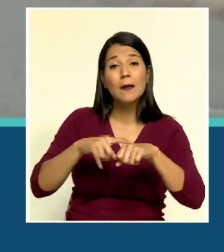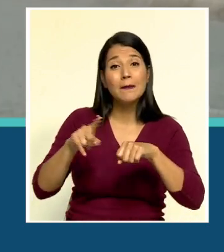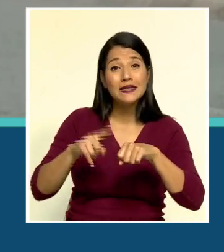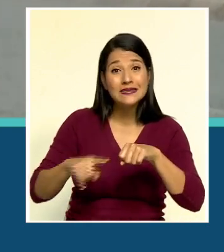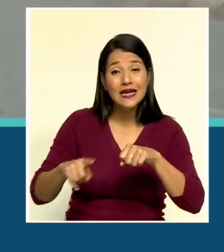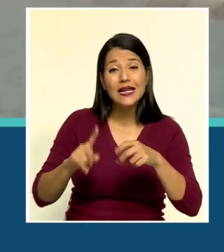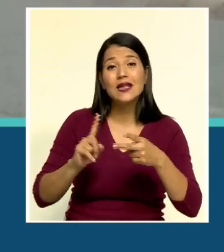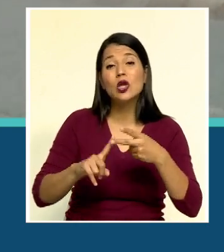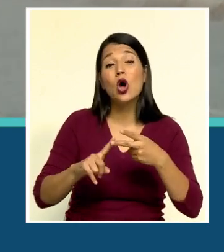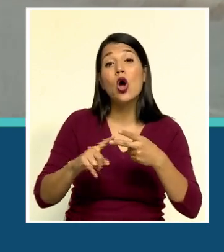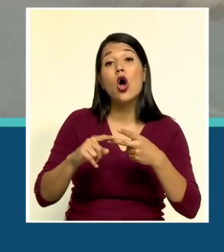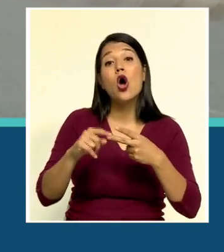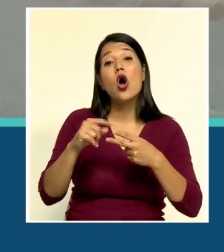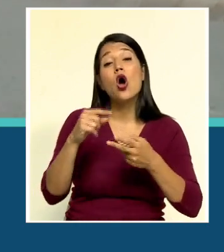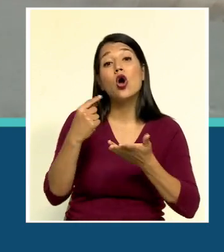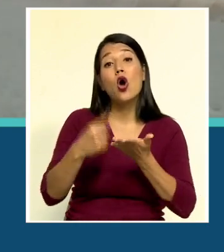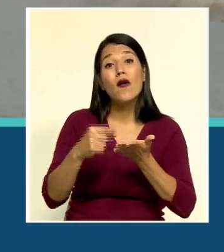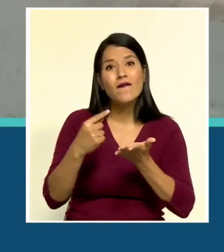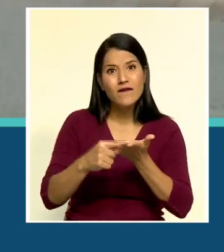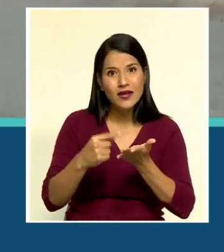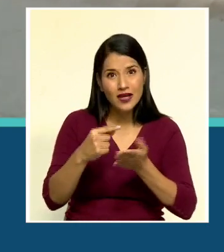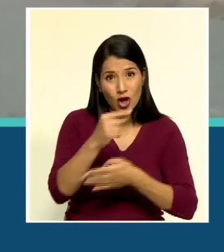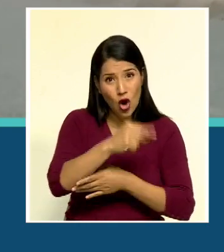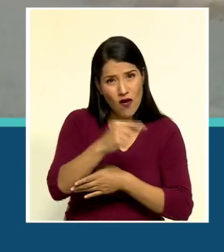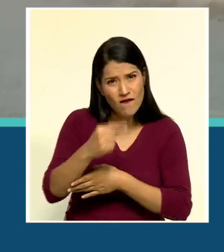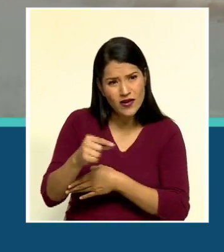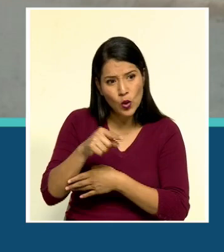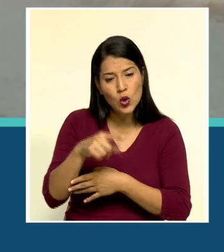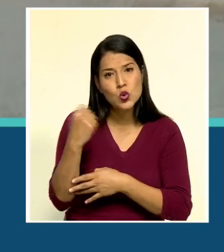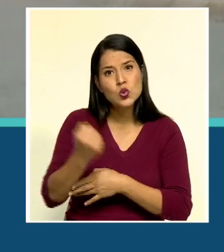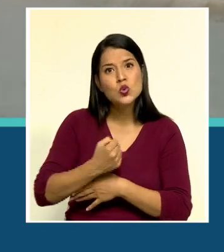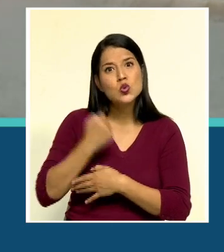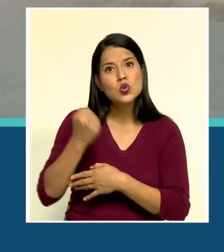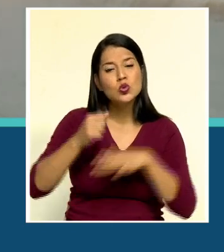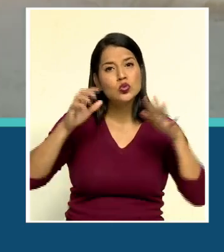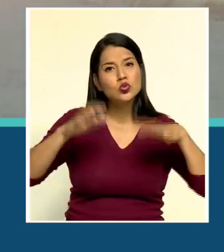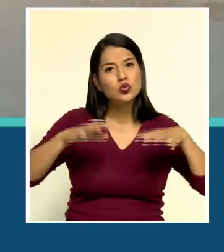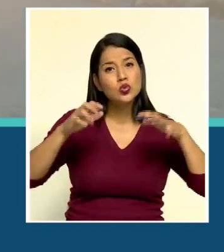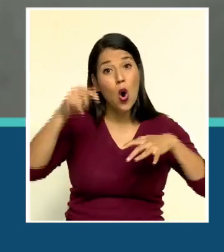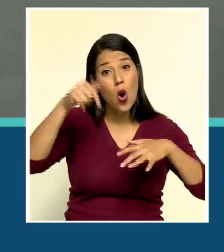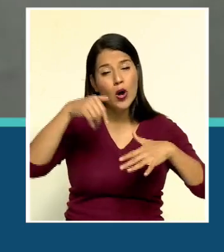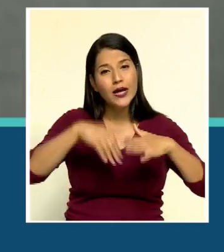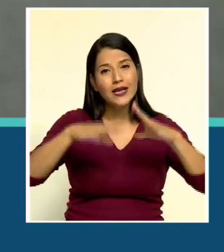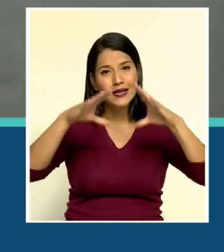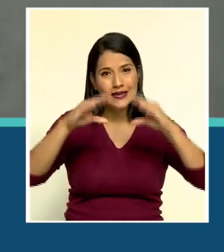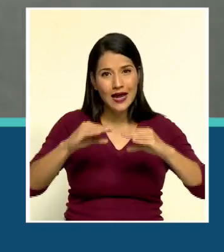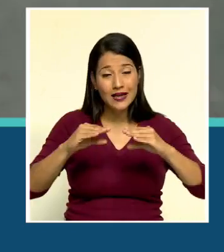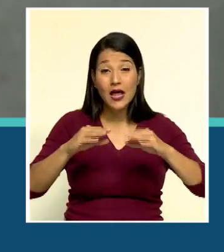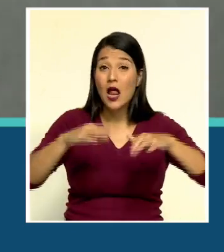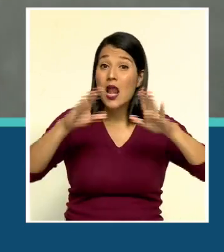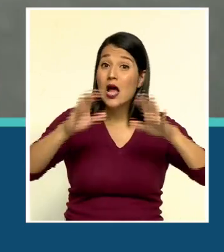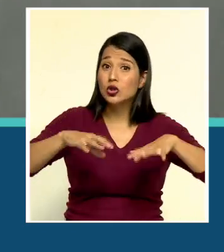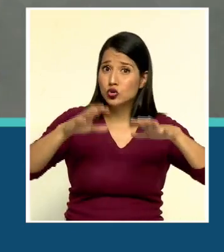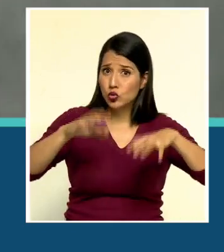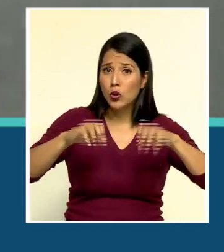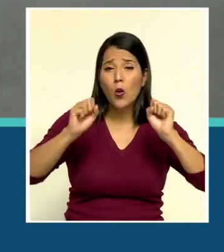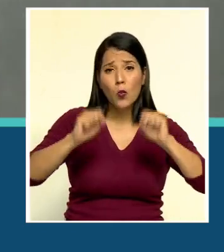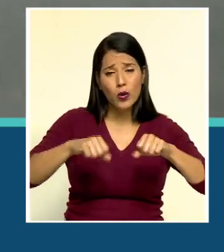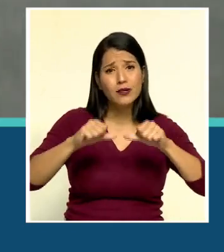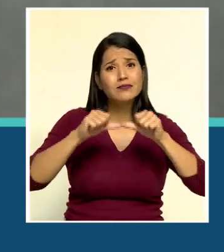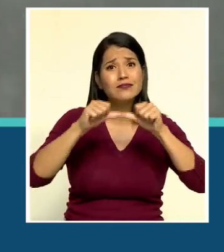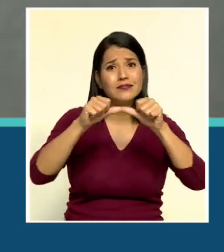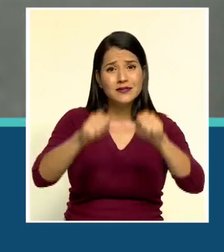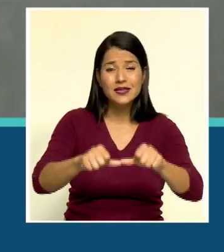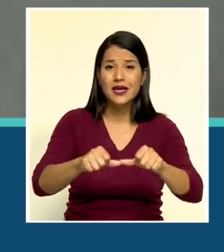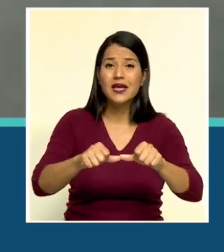Celedón, en la zona de Golfito, donde ha estado lloviendo bastante intensa la tarde del día de hoy. Las lluvias todavía podrían extenderse